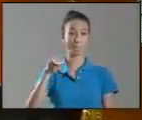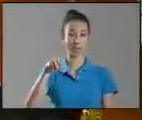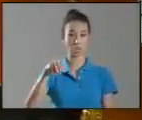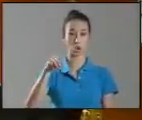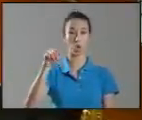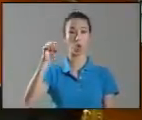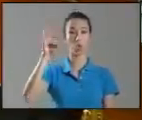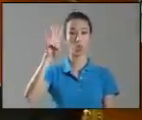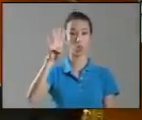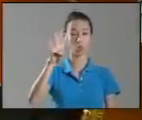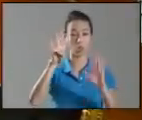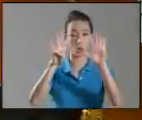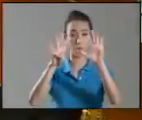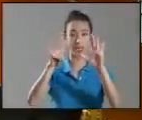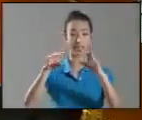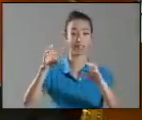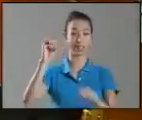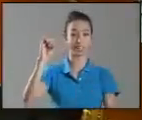Hay unos que...